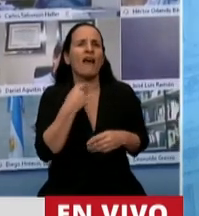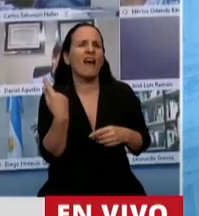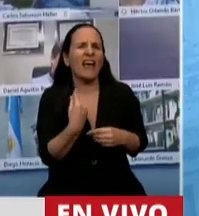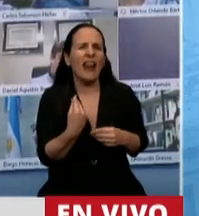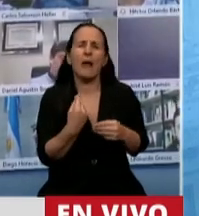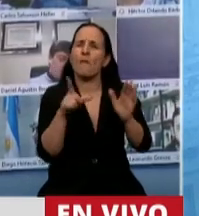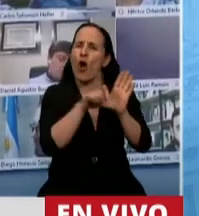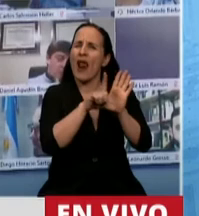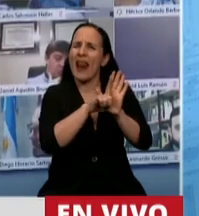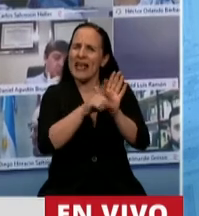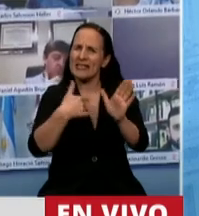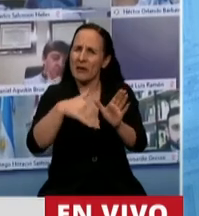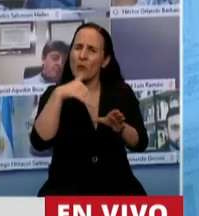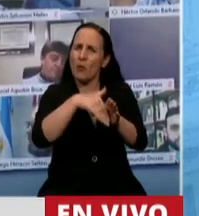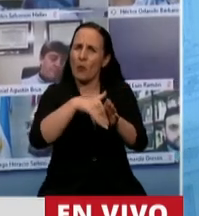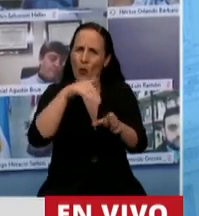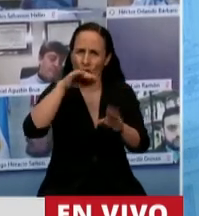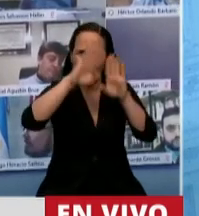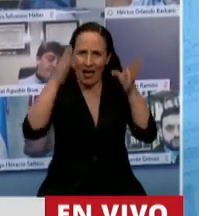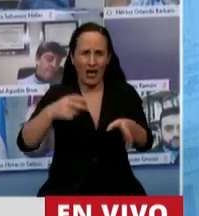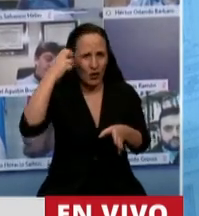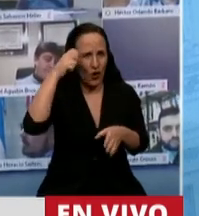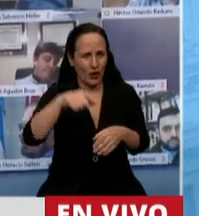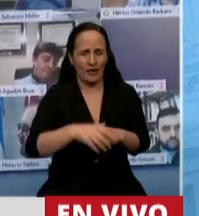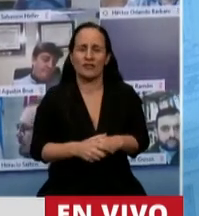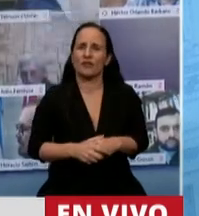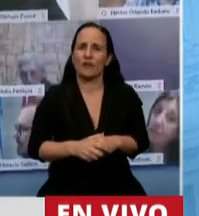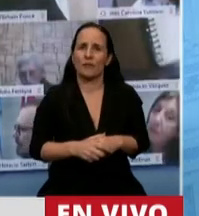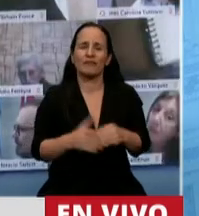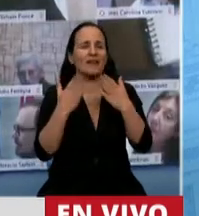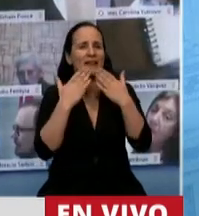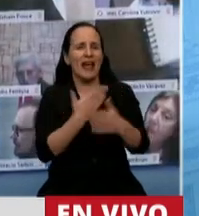las leyes que votamos en este Parlamento. Gracias,